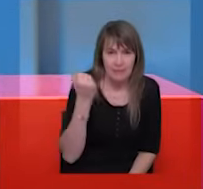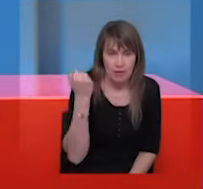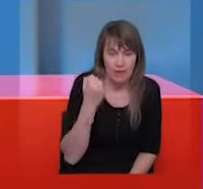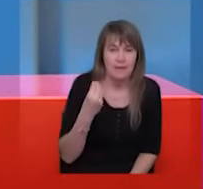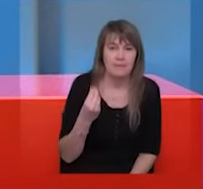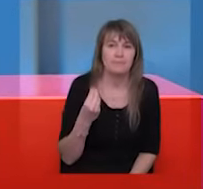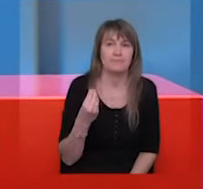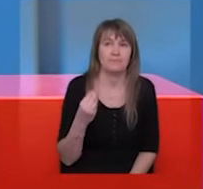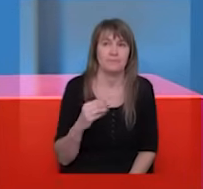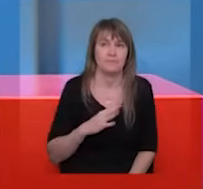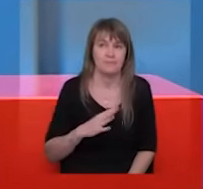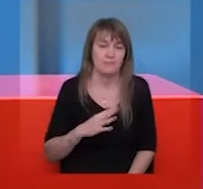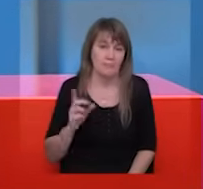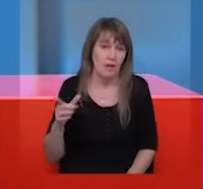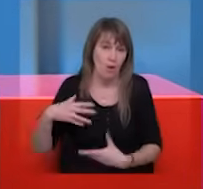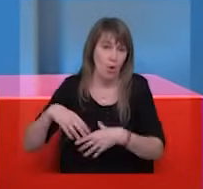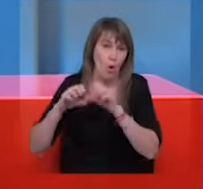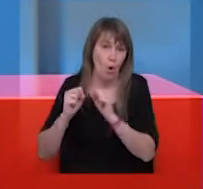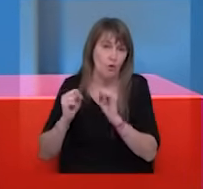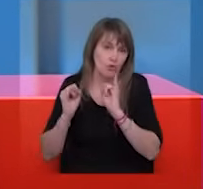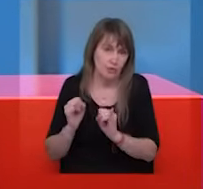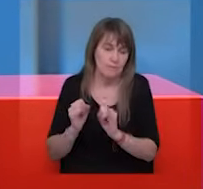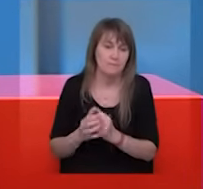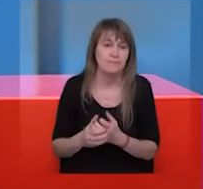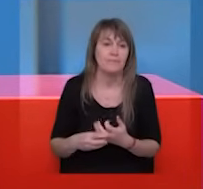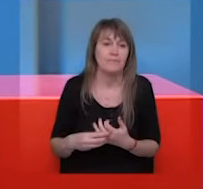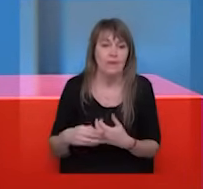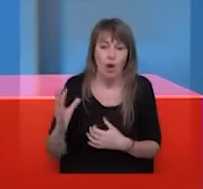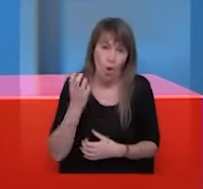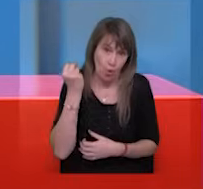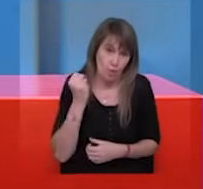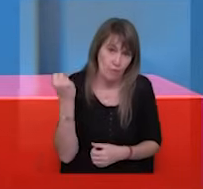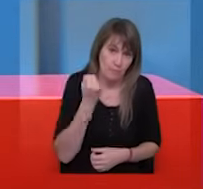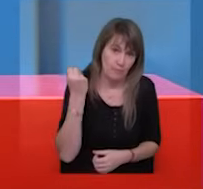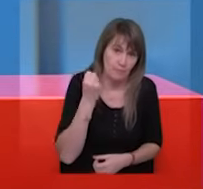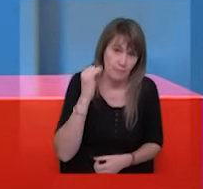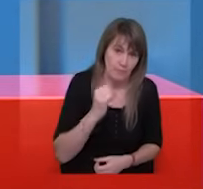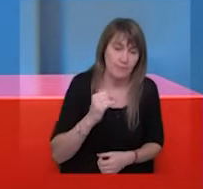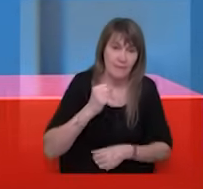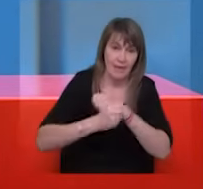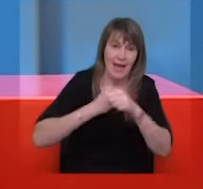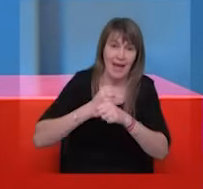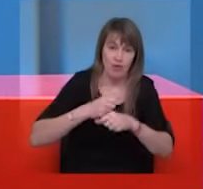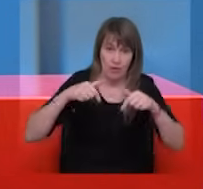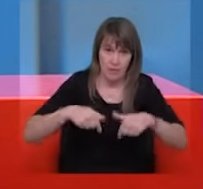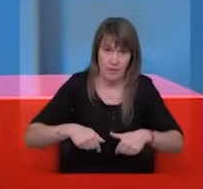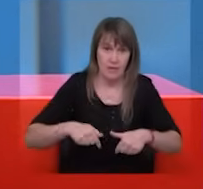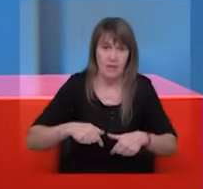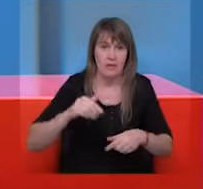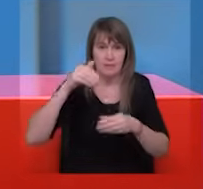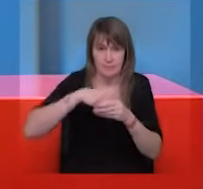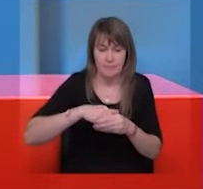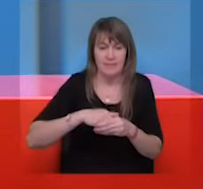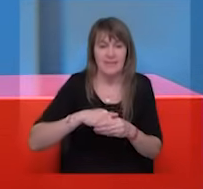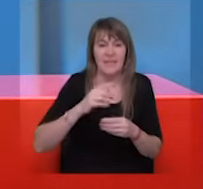algo como como un logro y una buena señal eh en un año en un año legislativo donde el senado rechazó